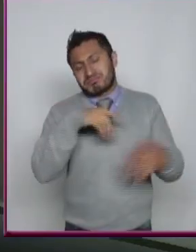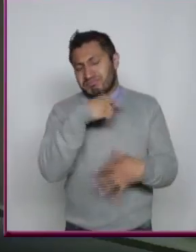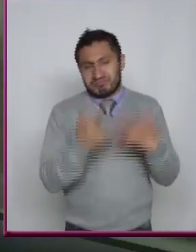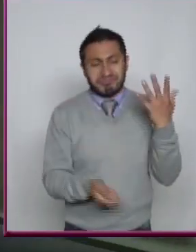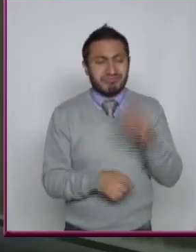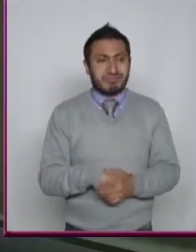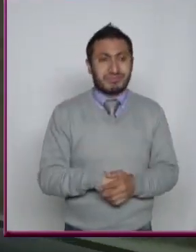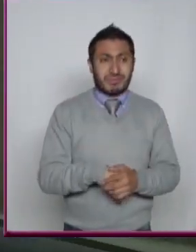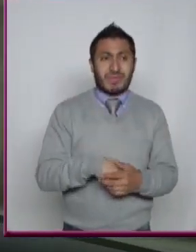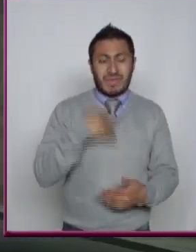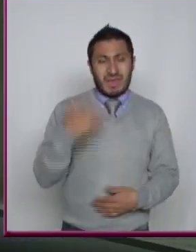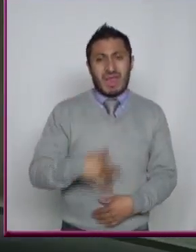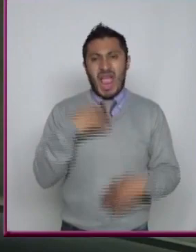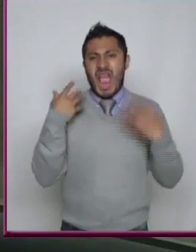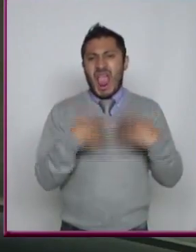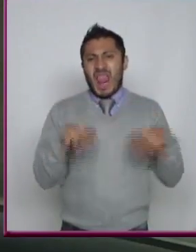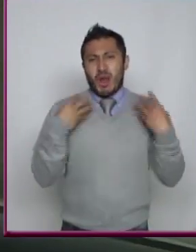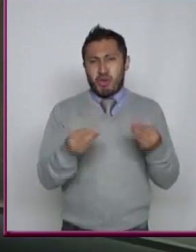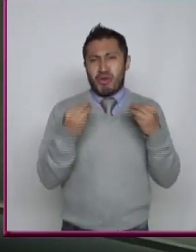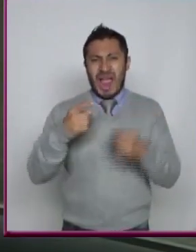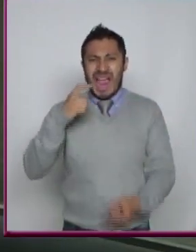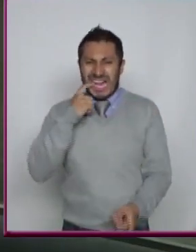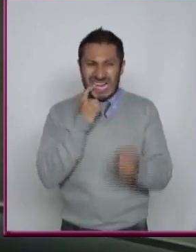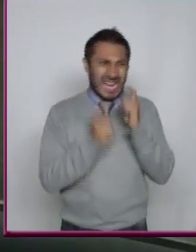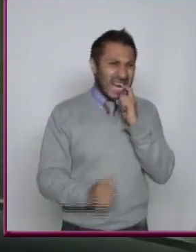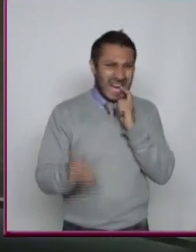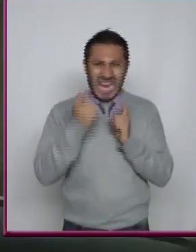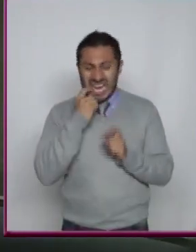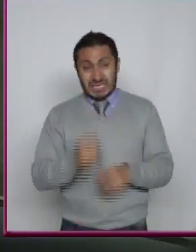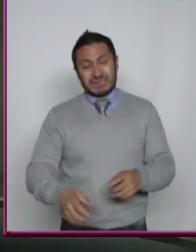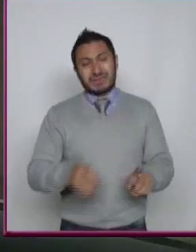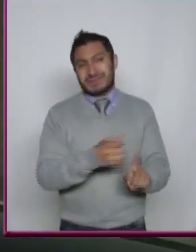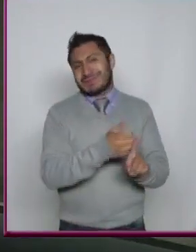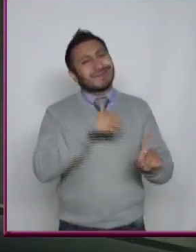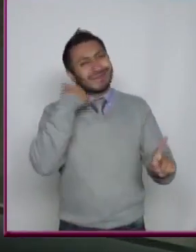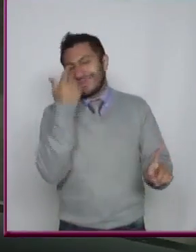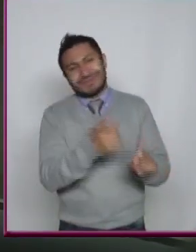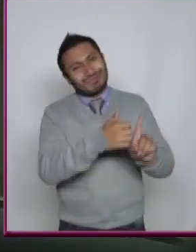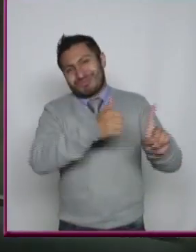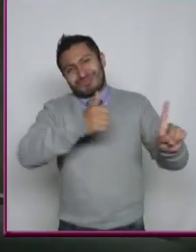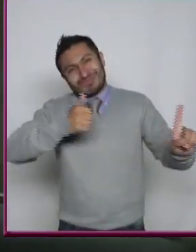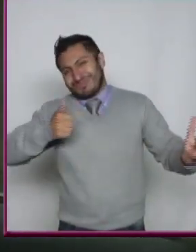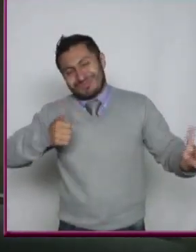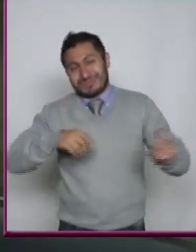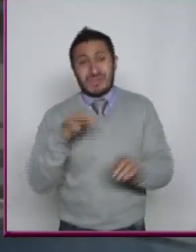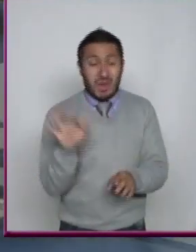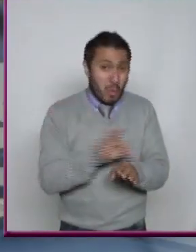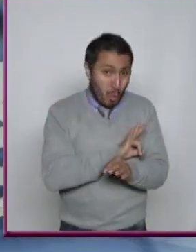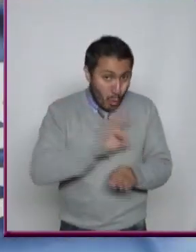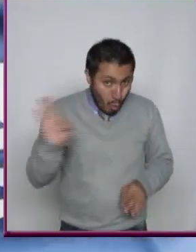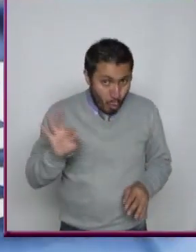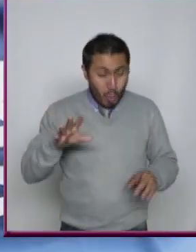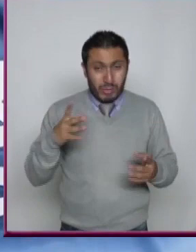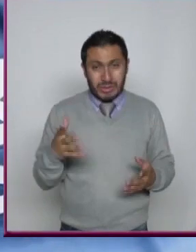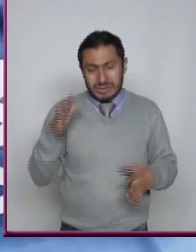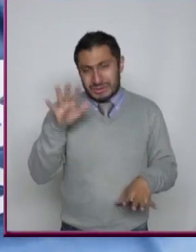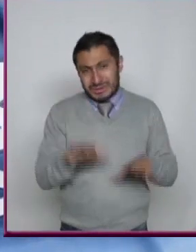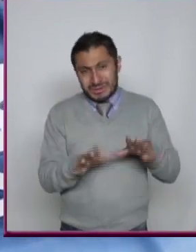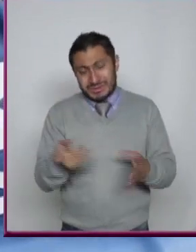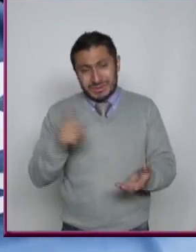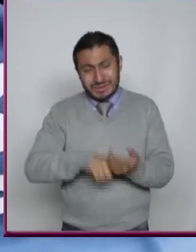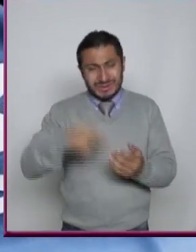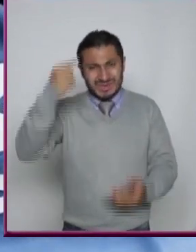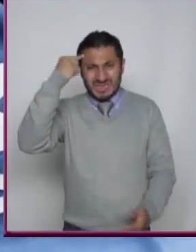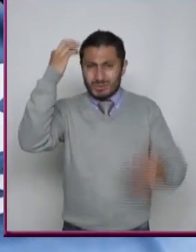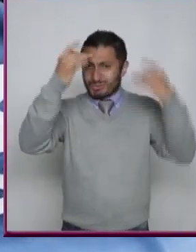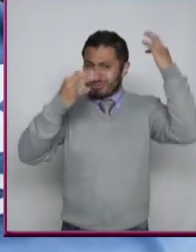sentir muchos celos por el miedo a perder a esta persona, ¿no? Y entonces podemos llegar a crearnos historias